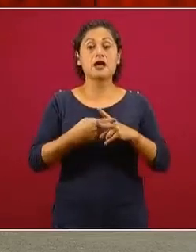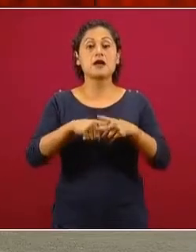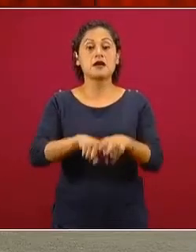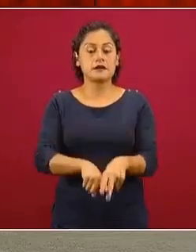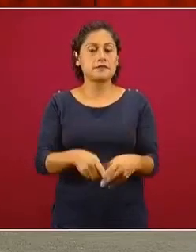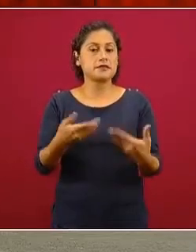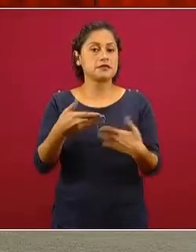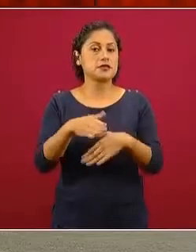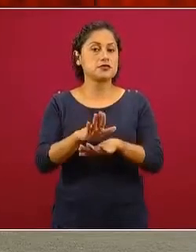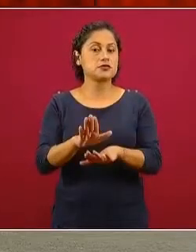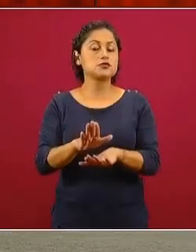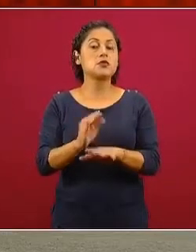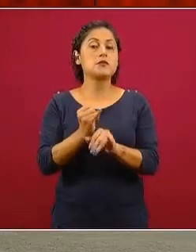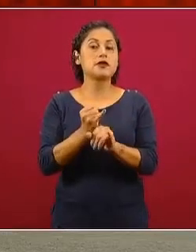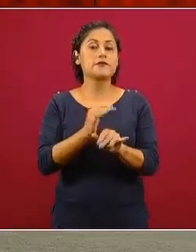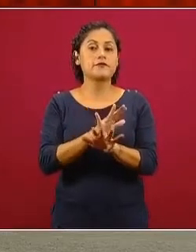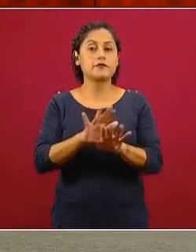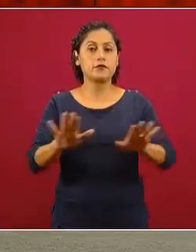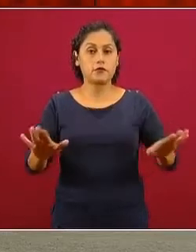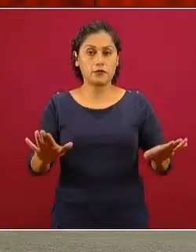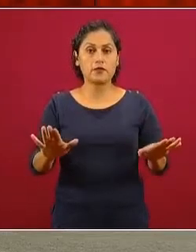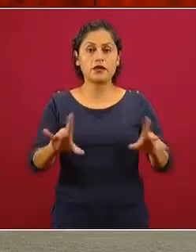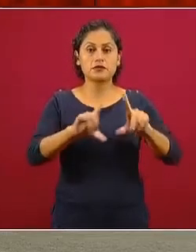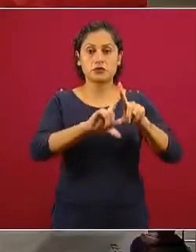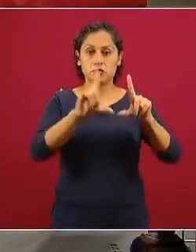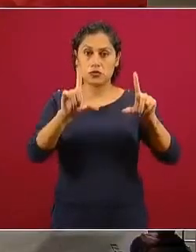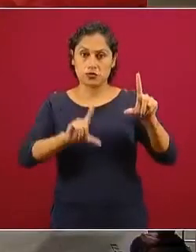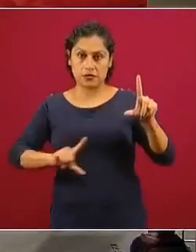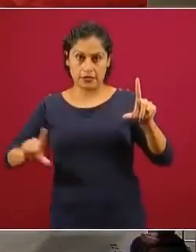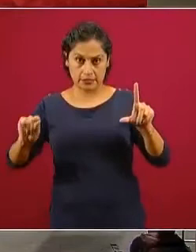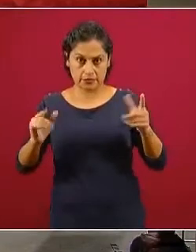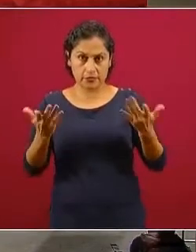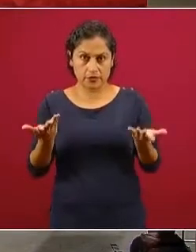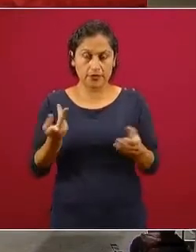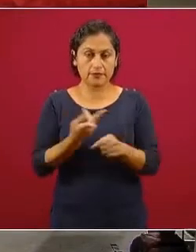actualizando la estadística nacional, con su permiso,